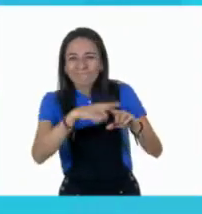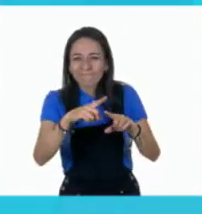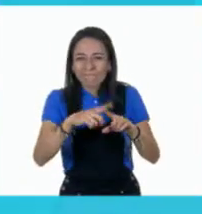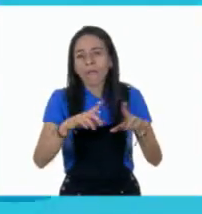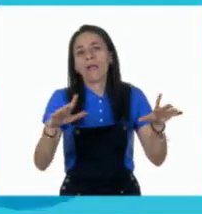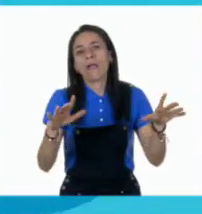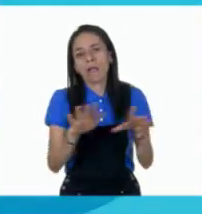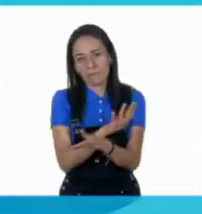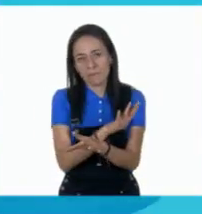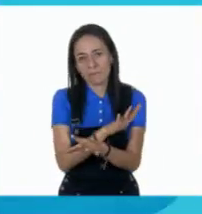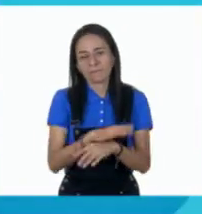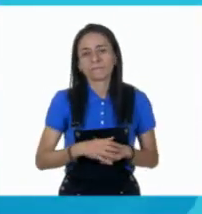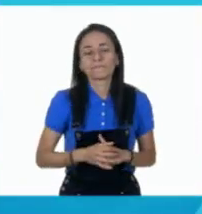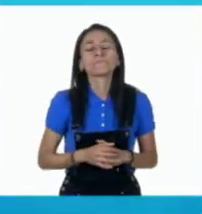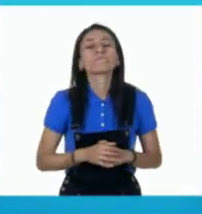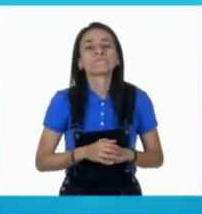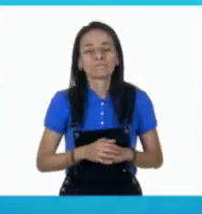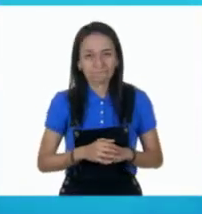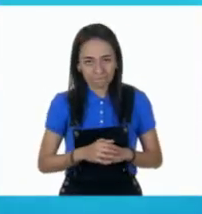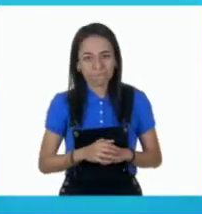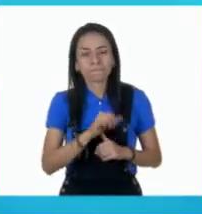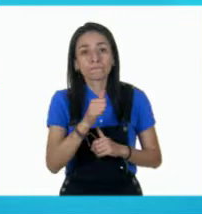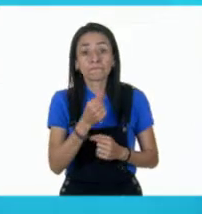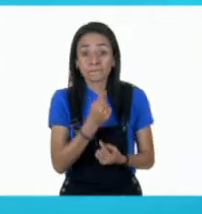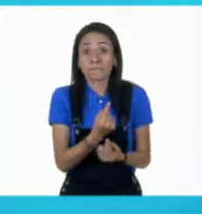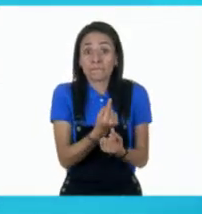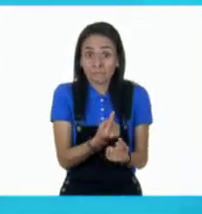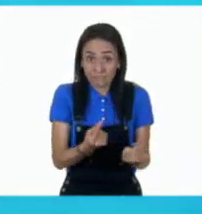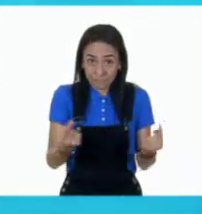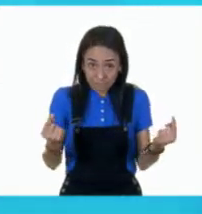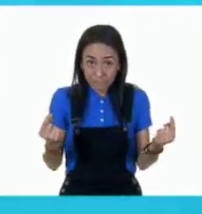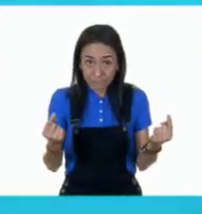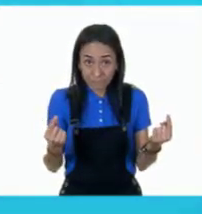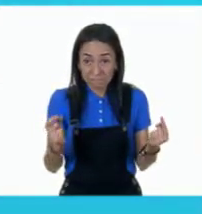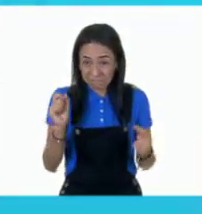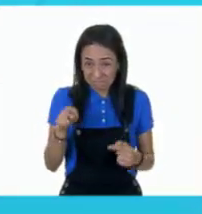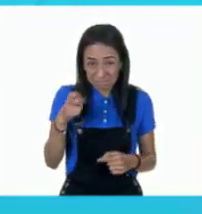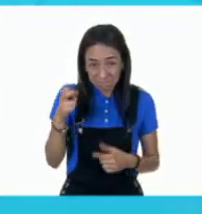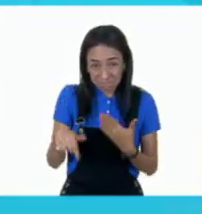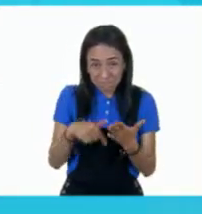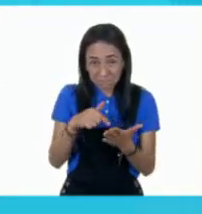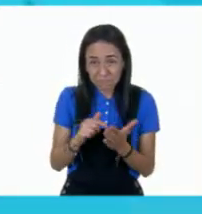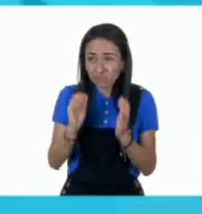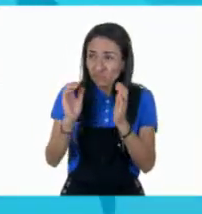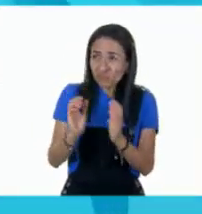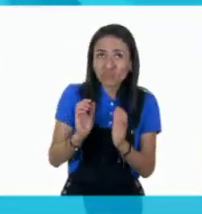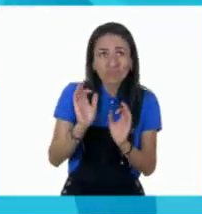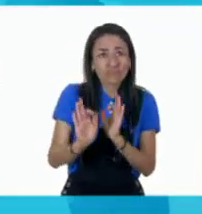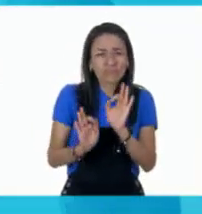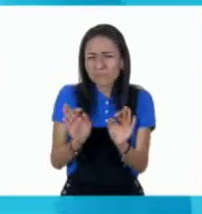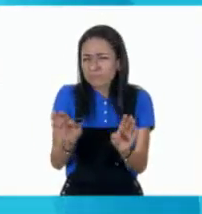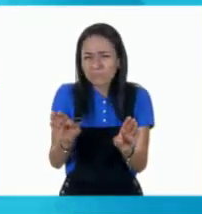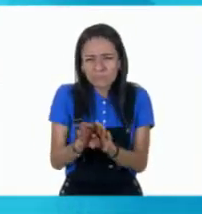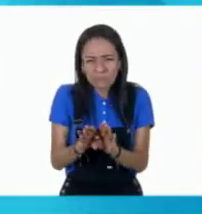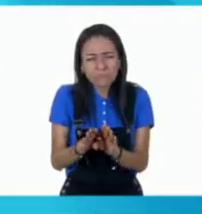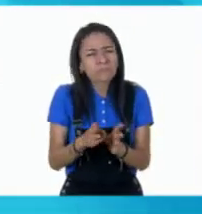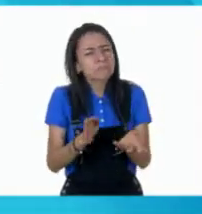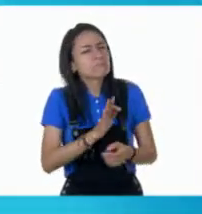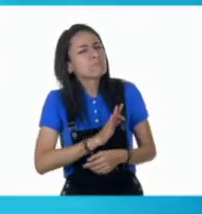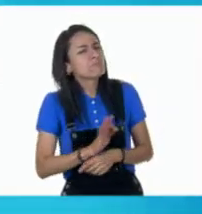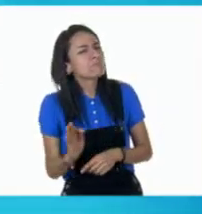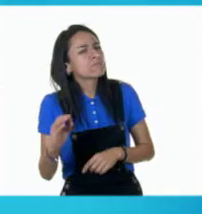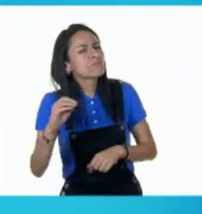Correcto. Y en donde dice, ¿de qué manera cuidan los niños ese lugar? ¿Qué te parece si anotamos que también cortan el